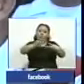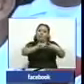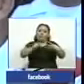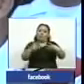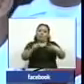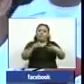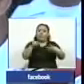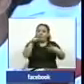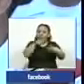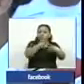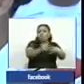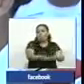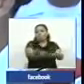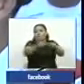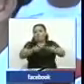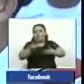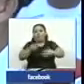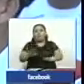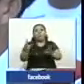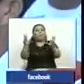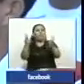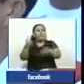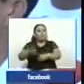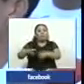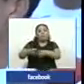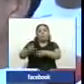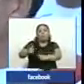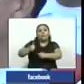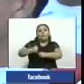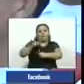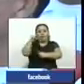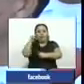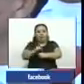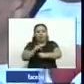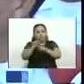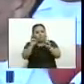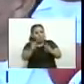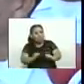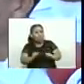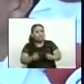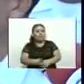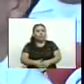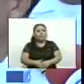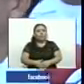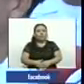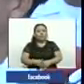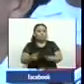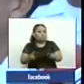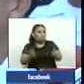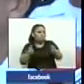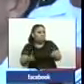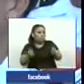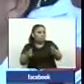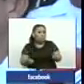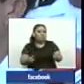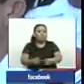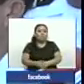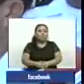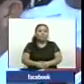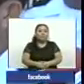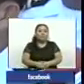de un gran beneficio en la Fuerza Armada porque a partir de ahí ya se puede orientar de manera más rápida la